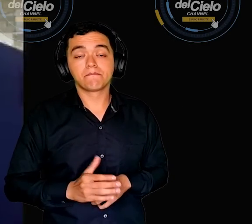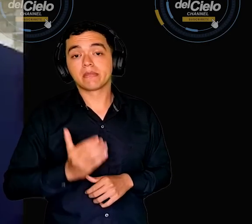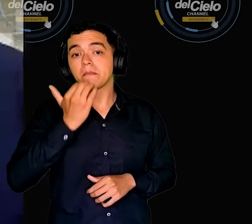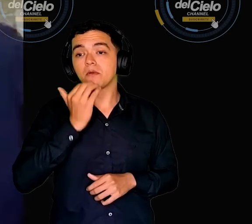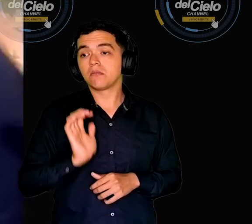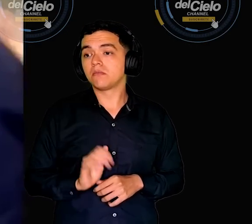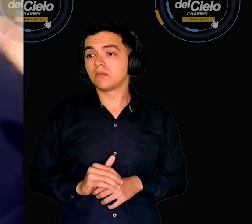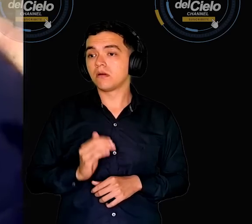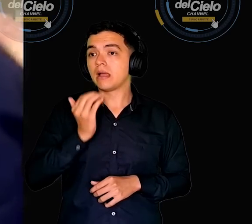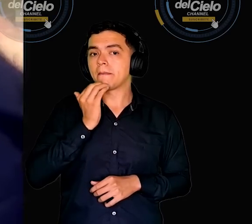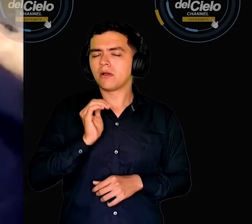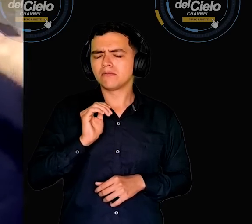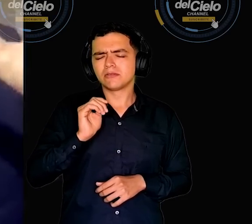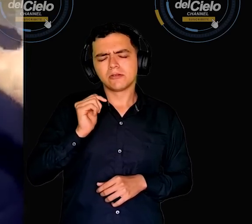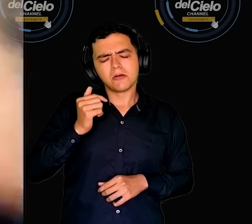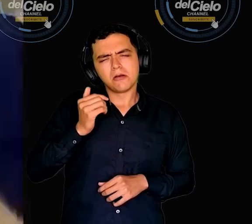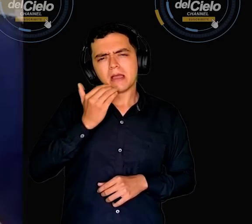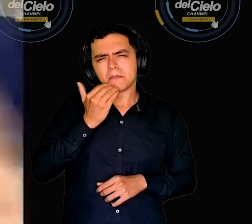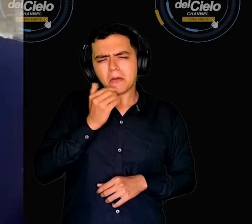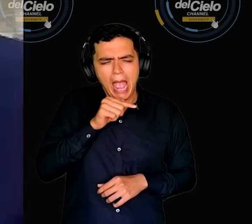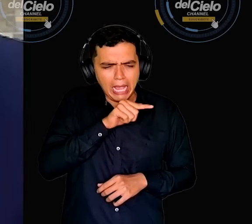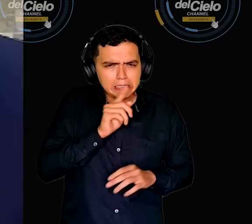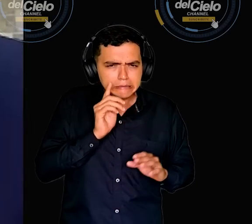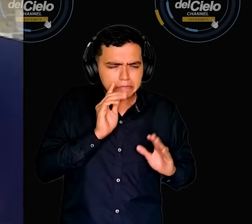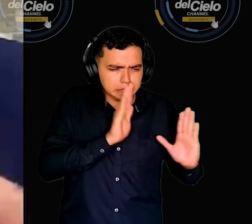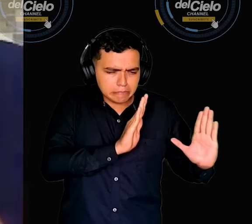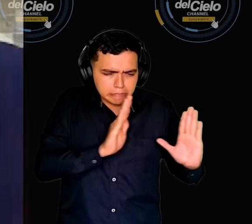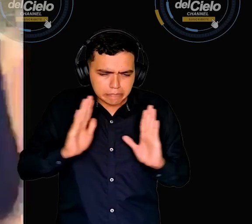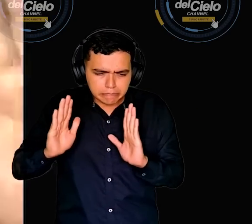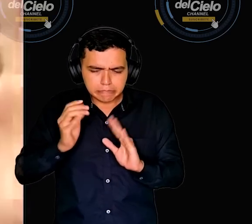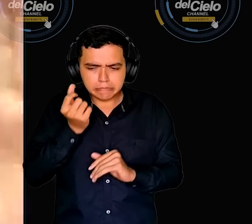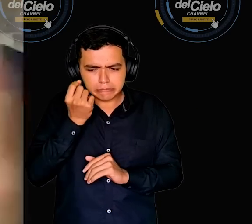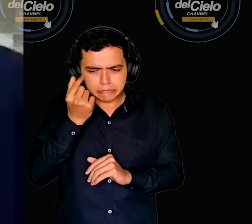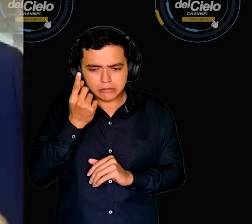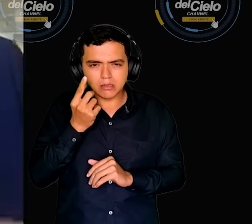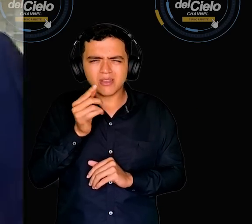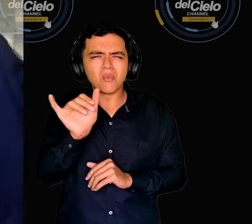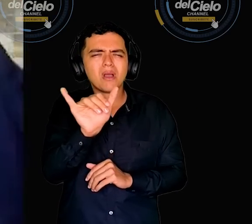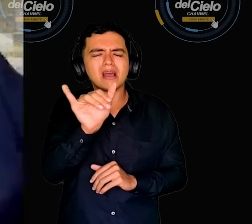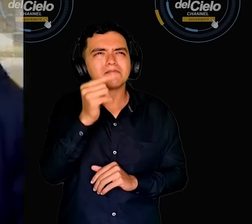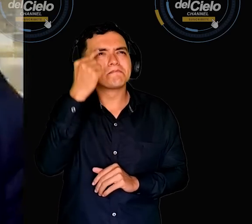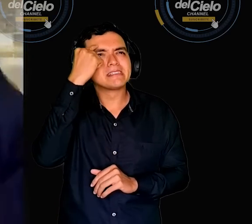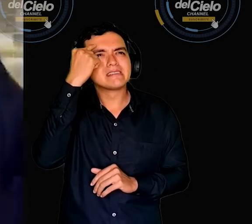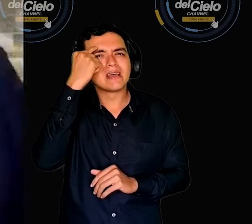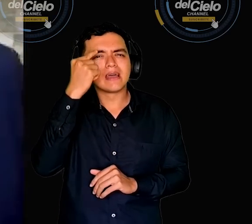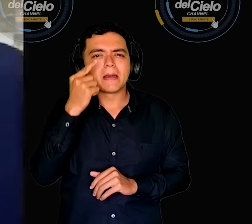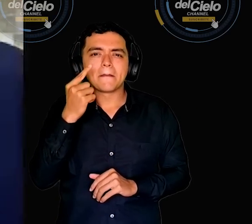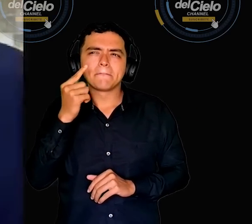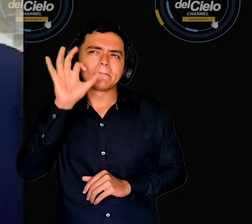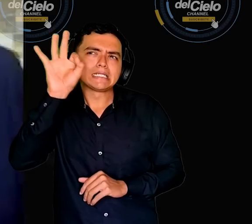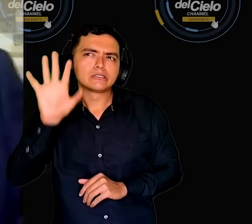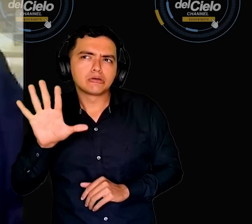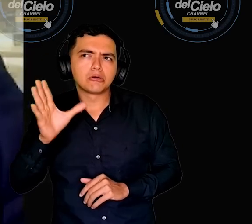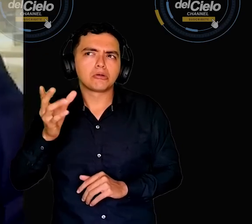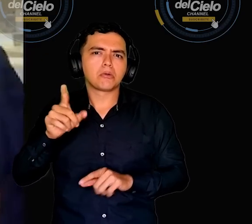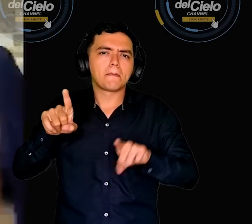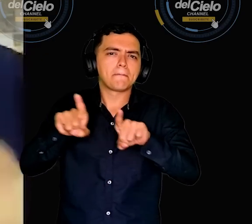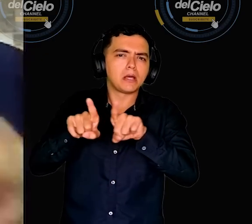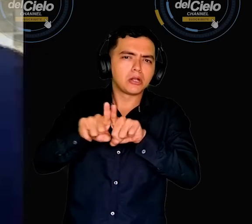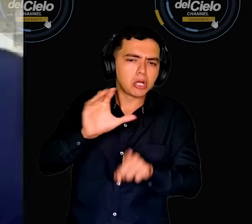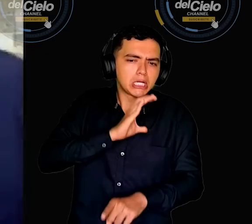en sus manos, ¿no? Yo sé que mi papá, Álvaro, así que, y leyendo el pasaje de los